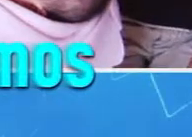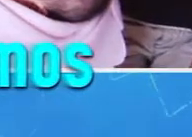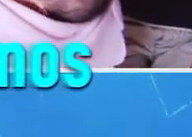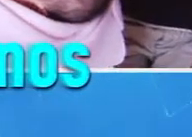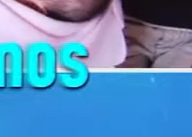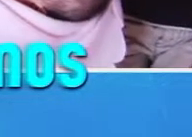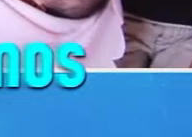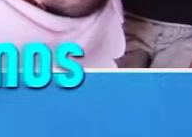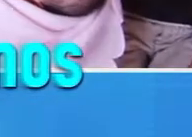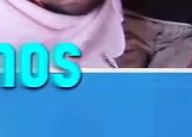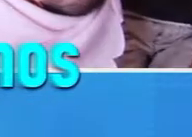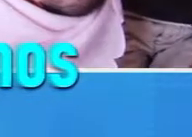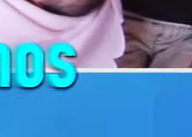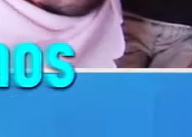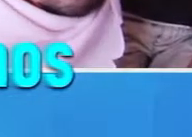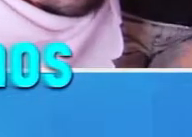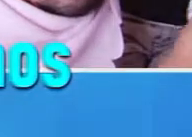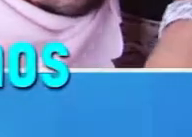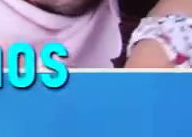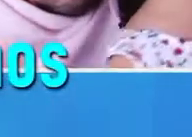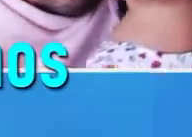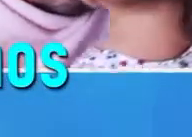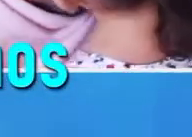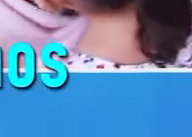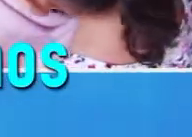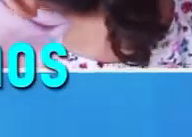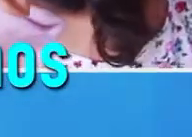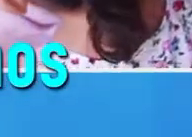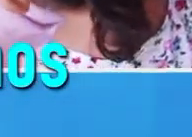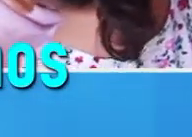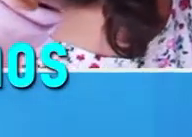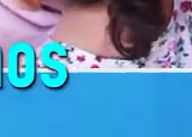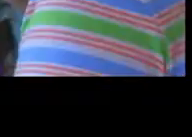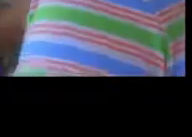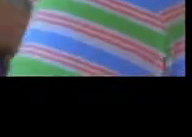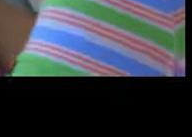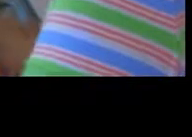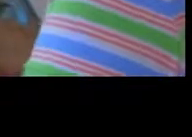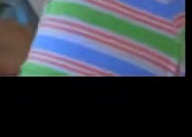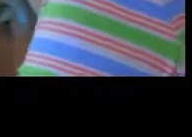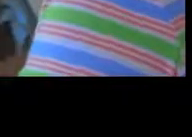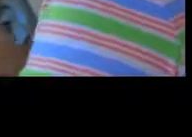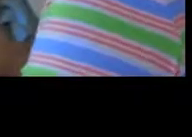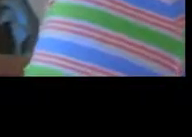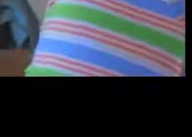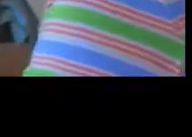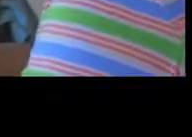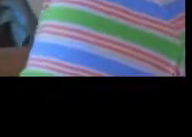Thank you.